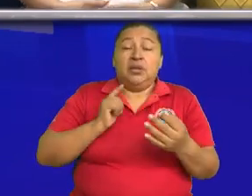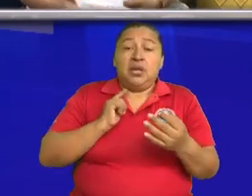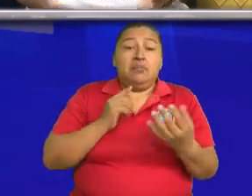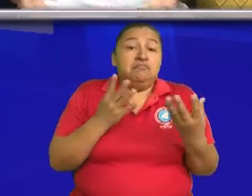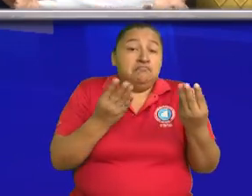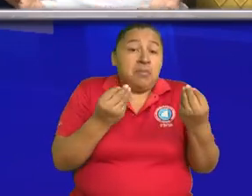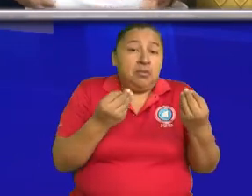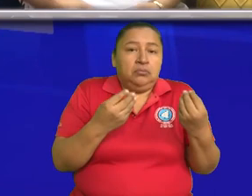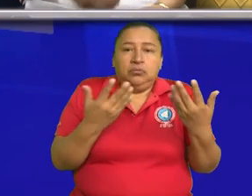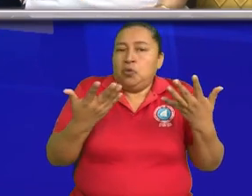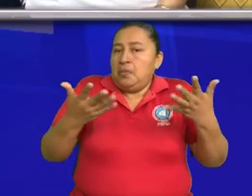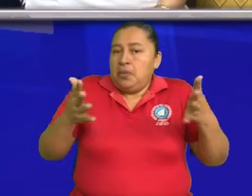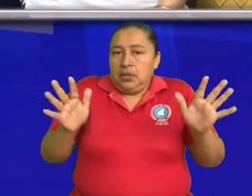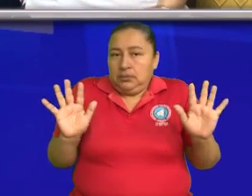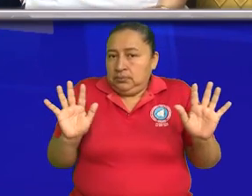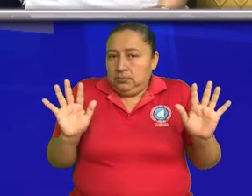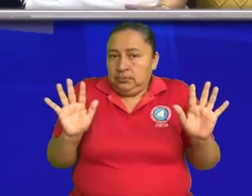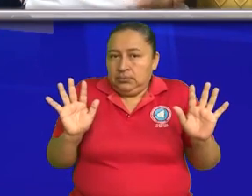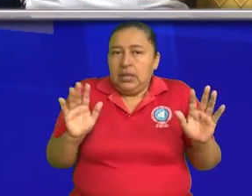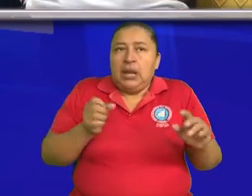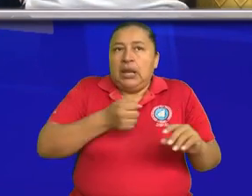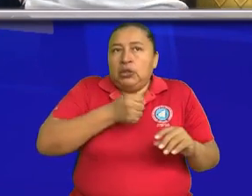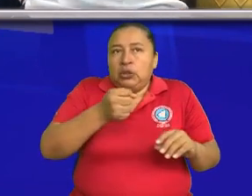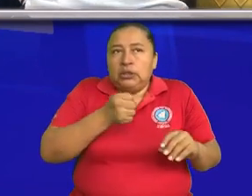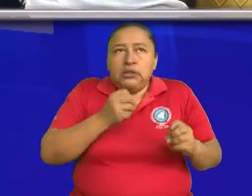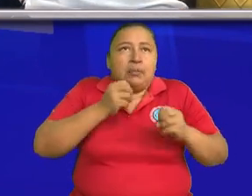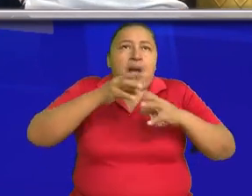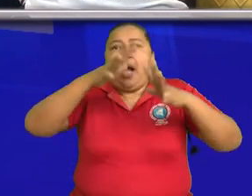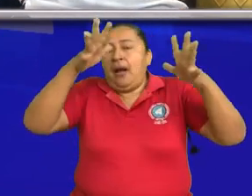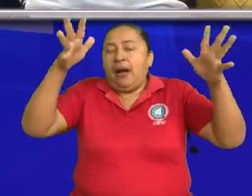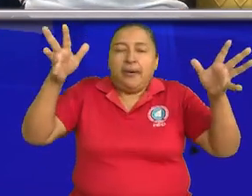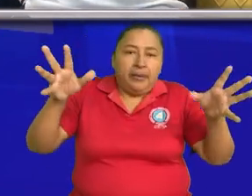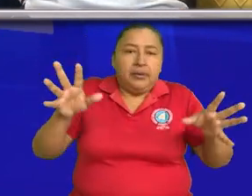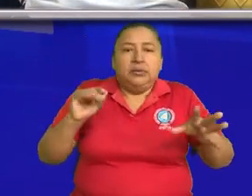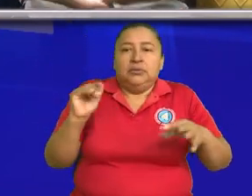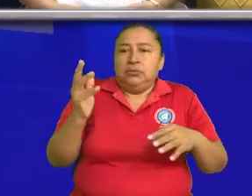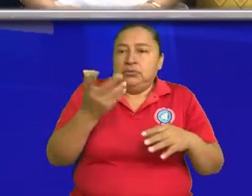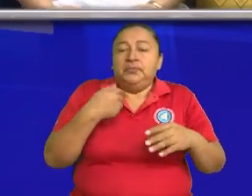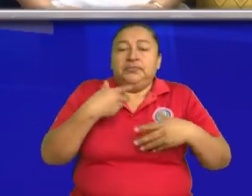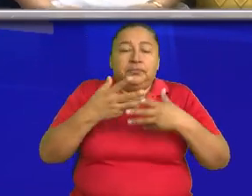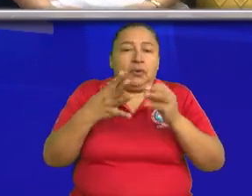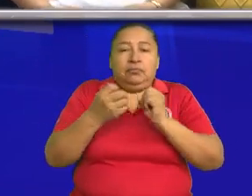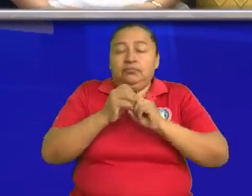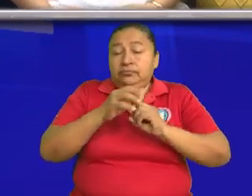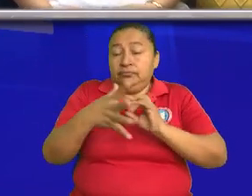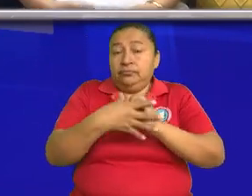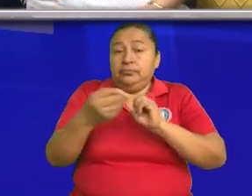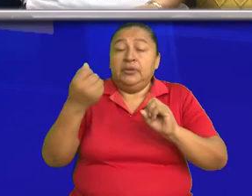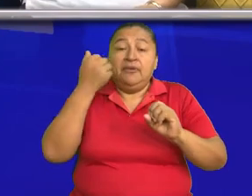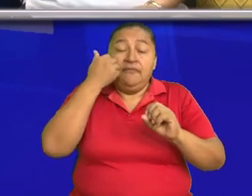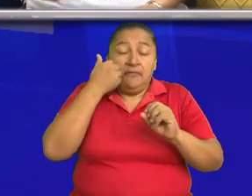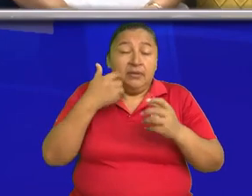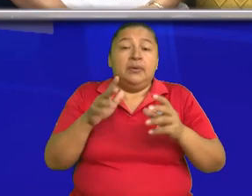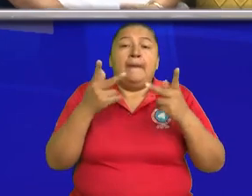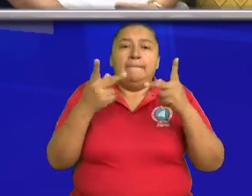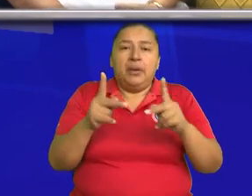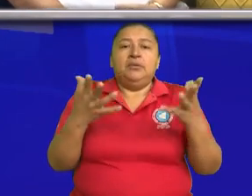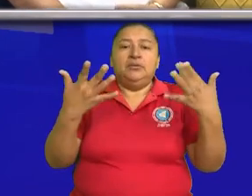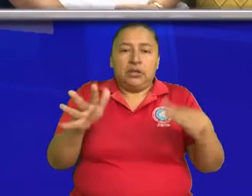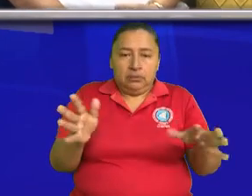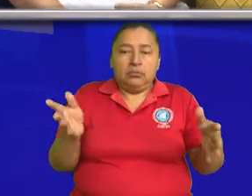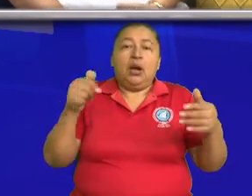temor, normal, ¿verdad? Las noticias exageradas y todo, pues lo que se da en medio de una pandemia no es fácil, pero ya estamos